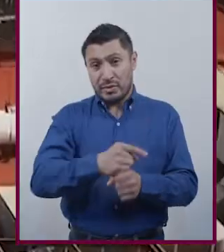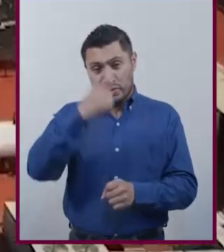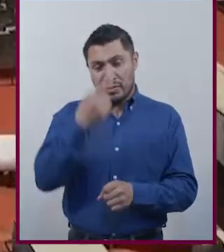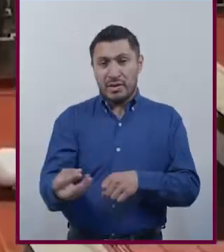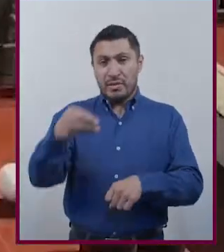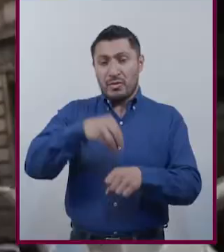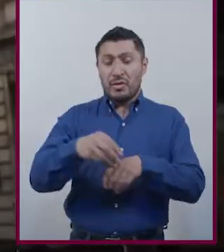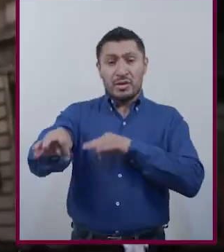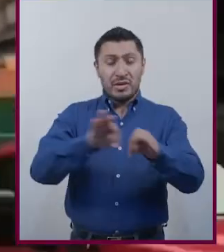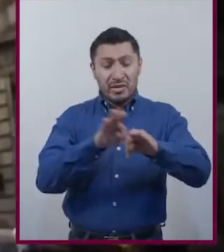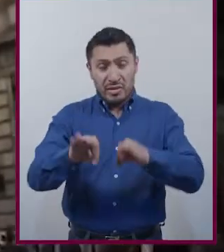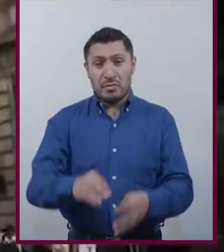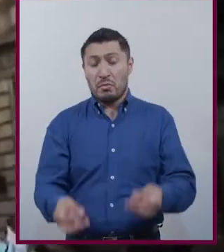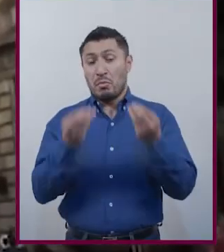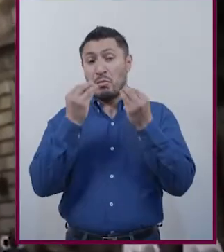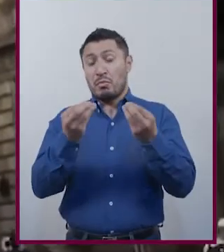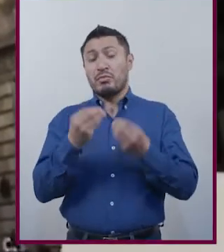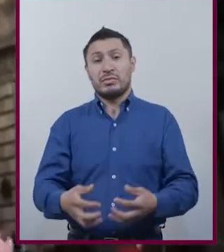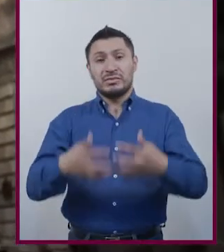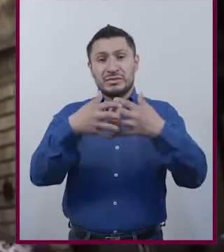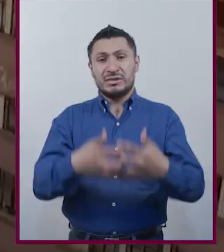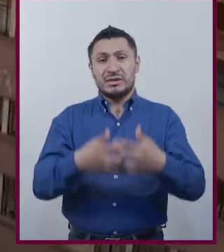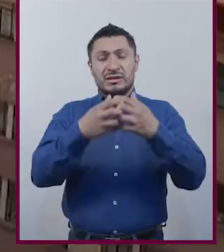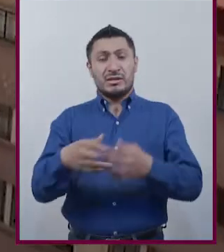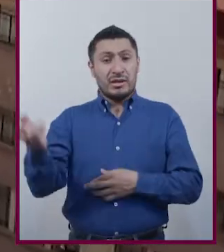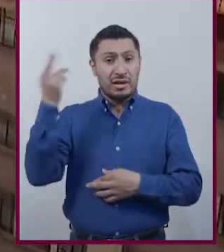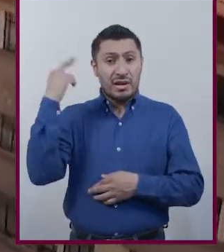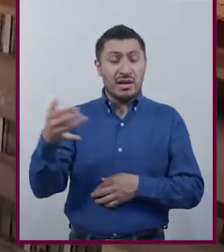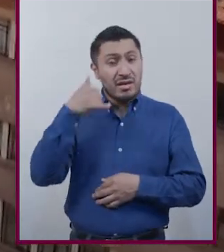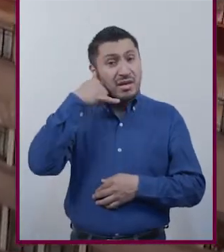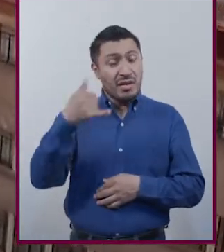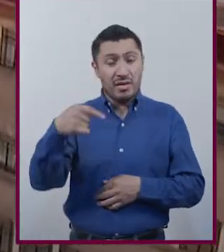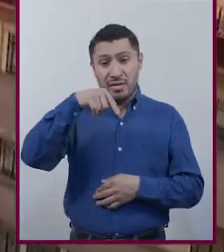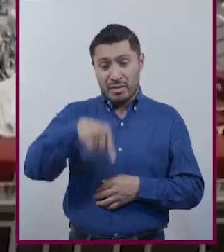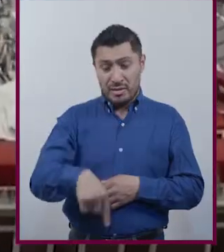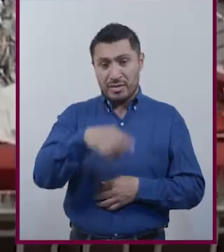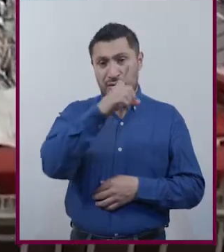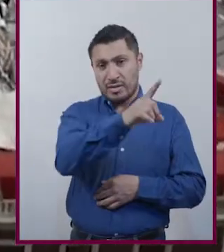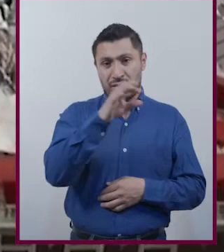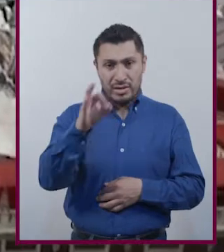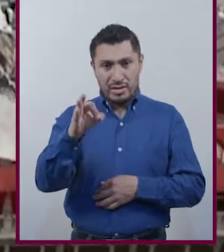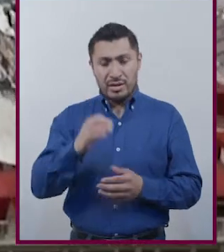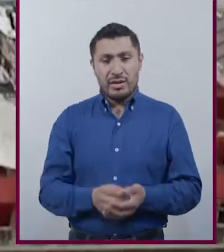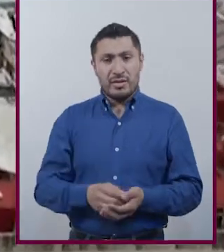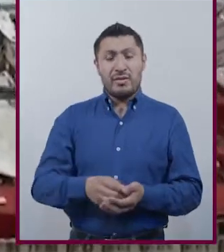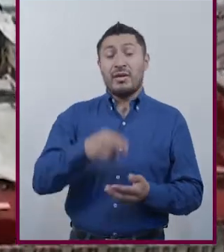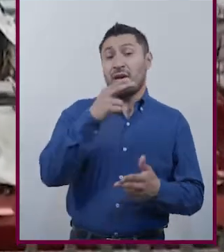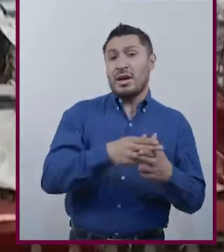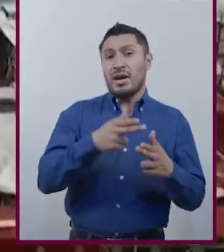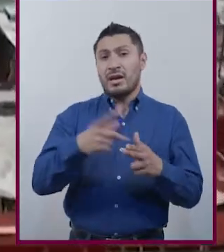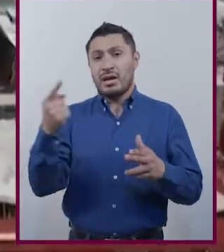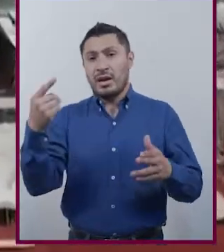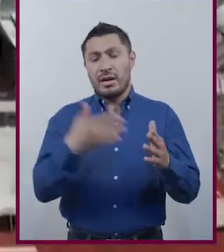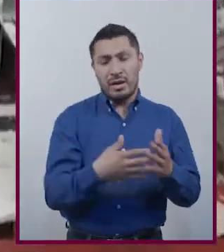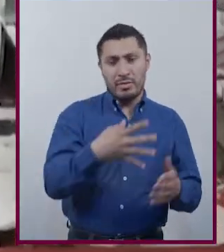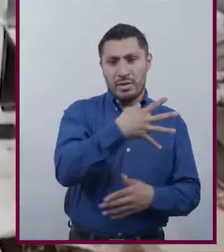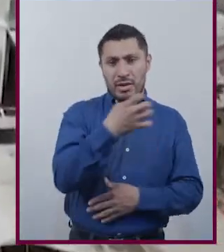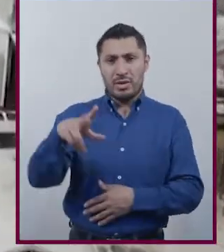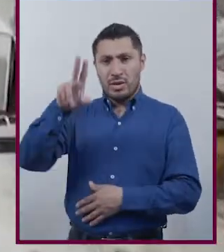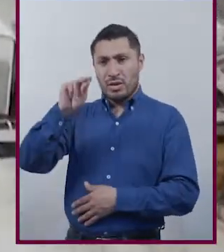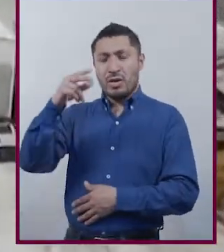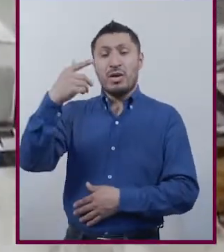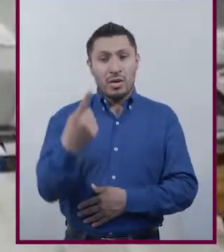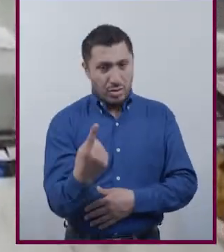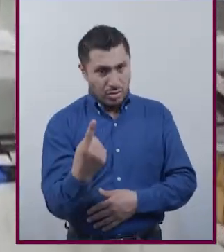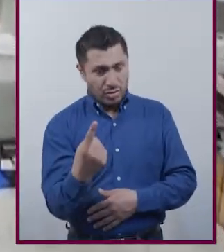y explotar un sistema de radiotelefonía móvil en el Distrito Federal. Fue hasta el año de